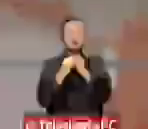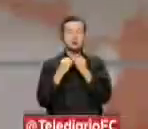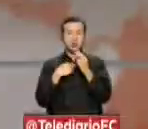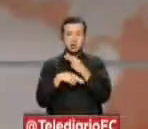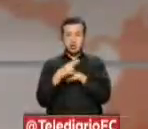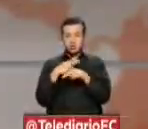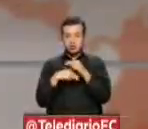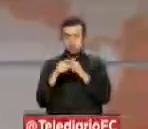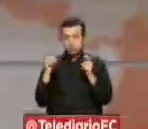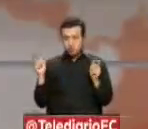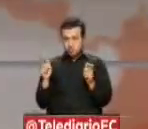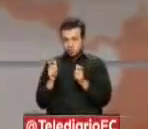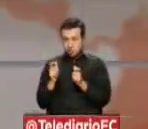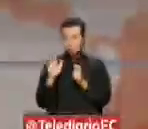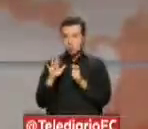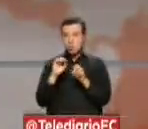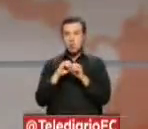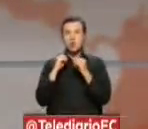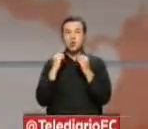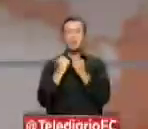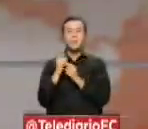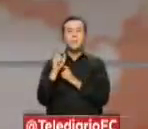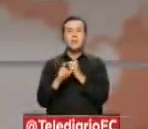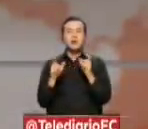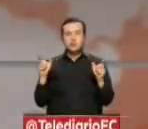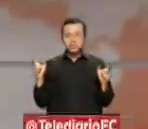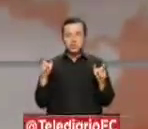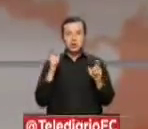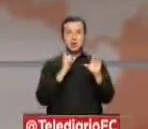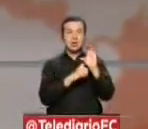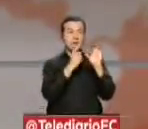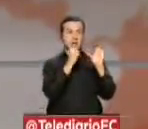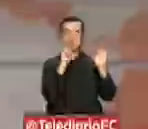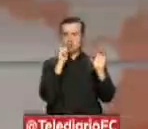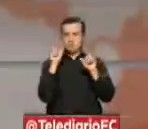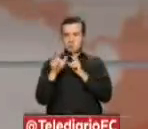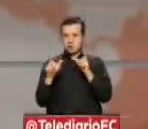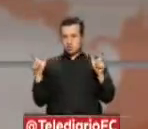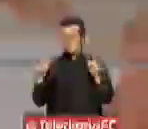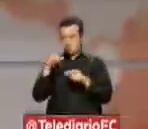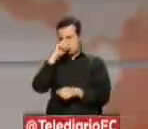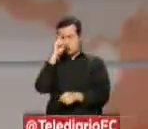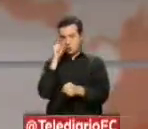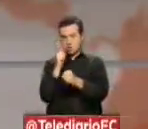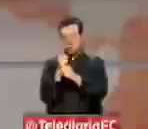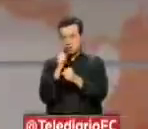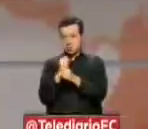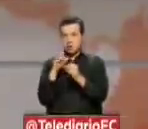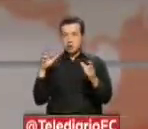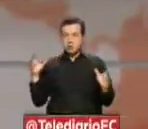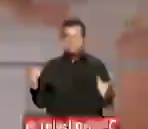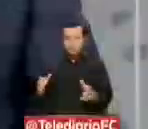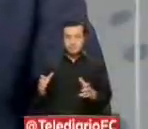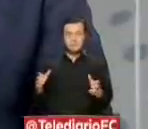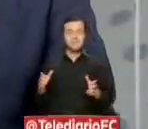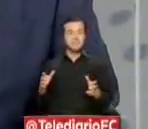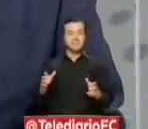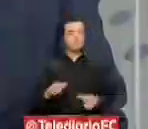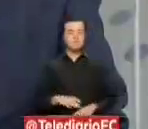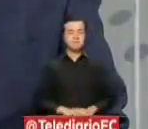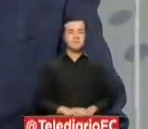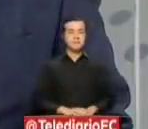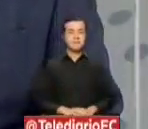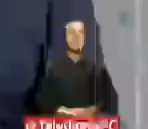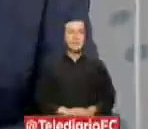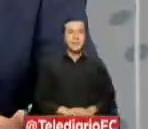economía popular y solidaria son organizaciones de personas, no de capitales. Y esa es la diferencia básica que las distingue. Sin embargo,